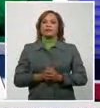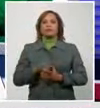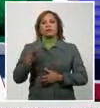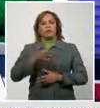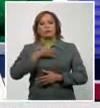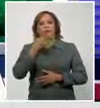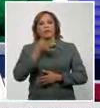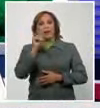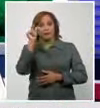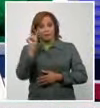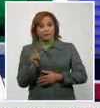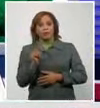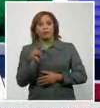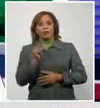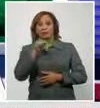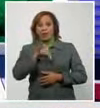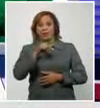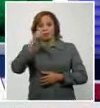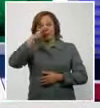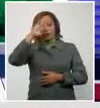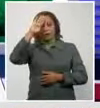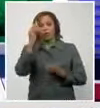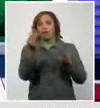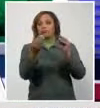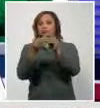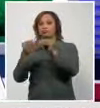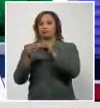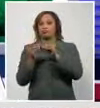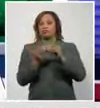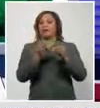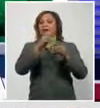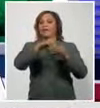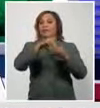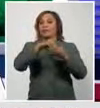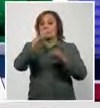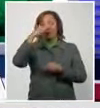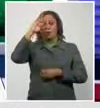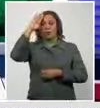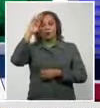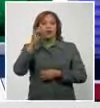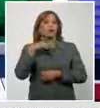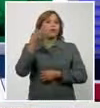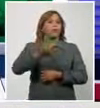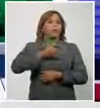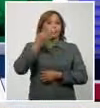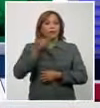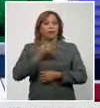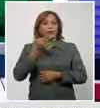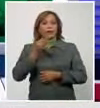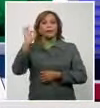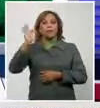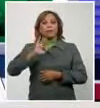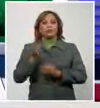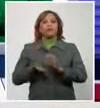que tienen que ver con transmisión en el país y que, como yo dije, en el mayor porcentaje,